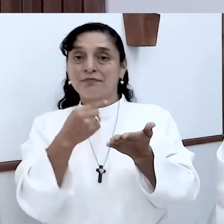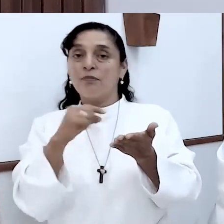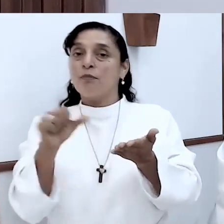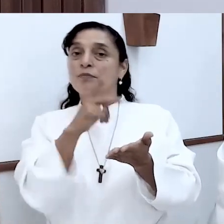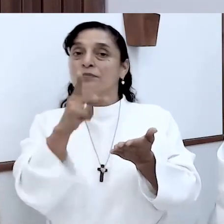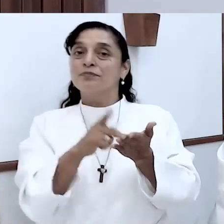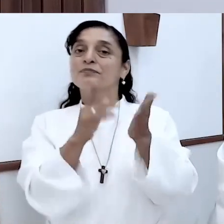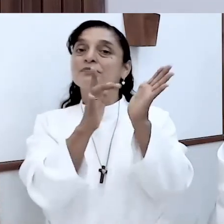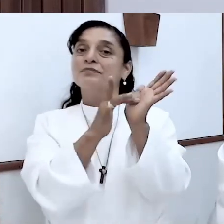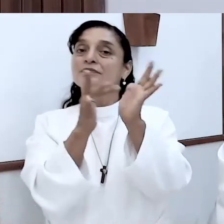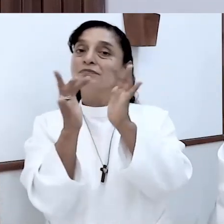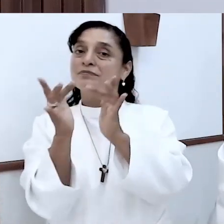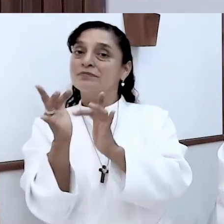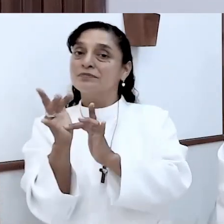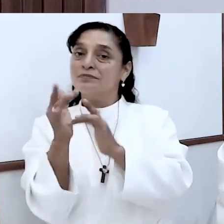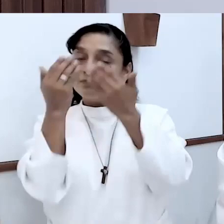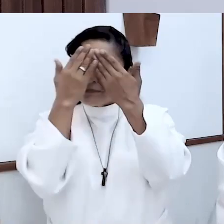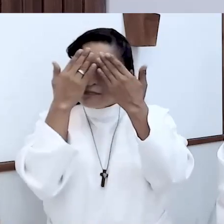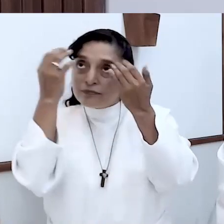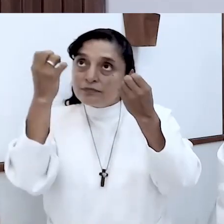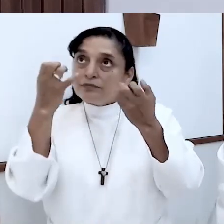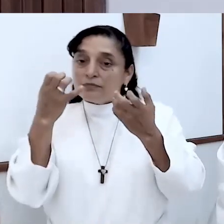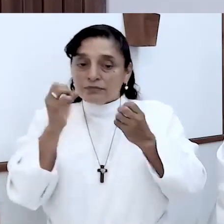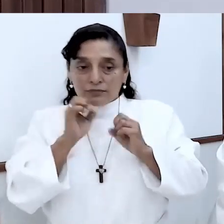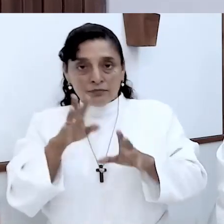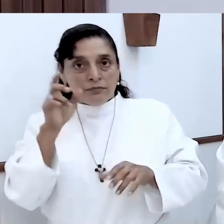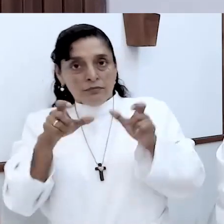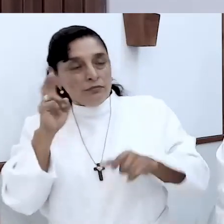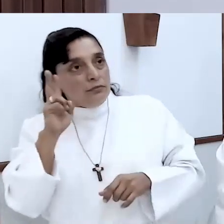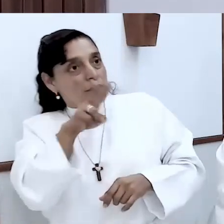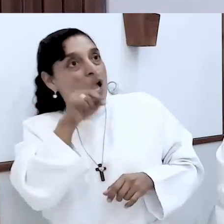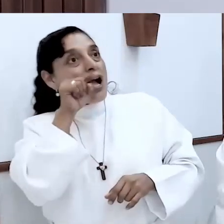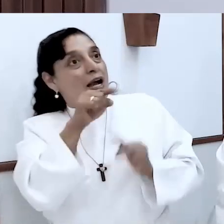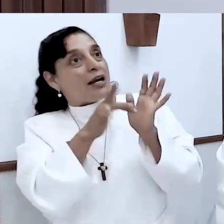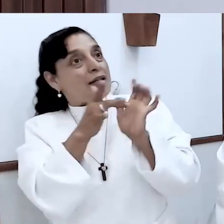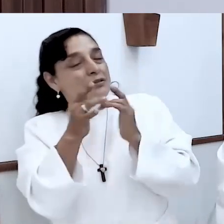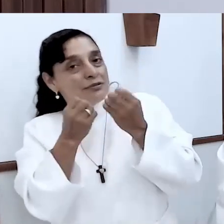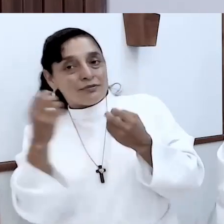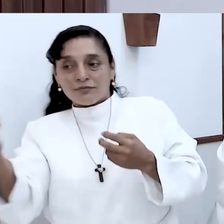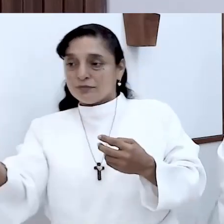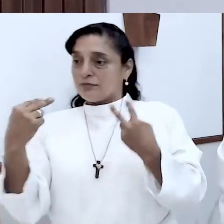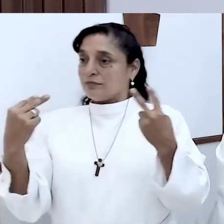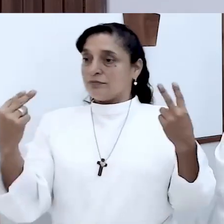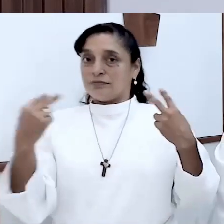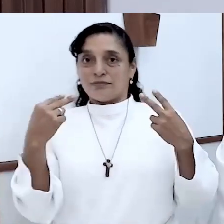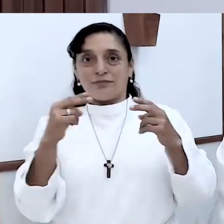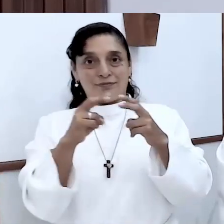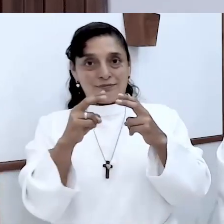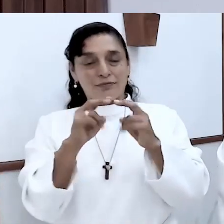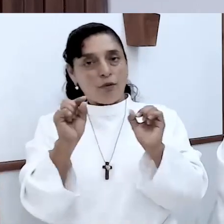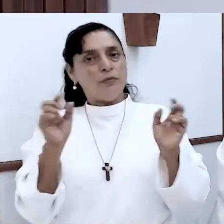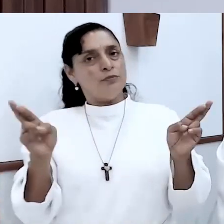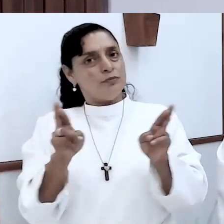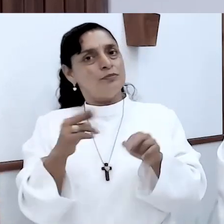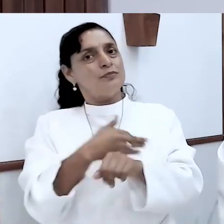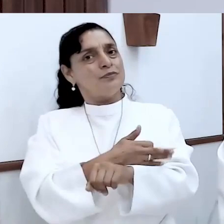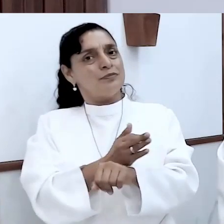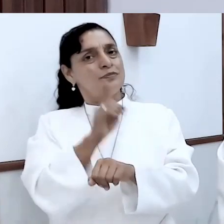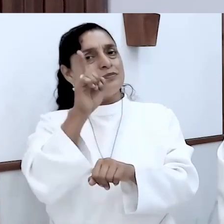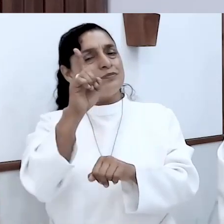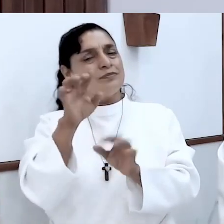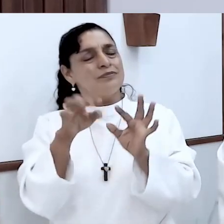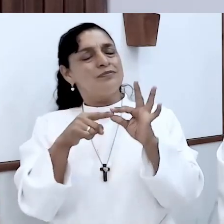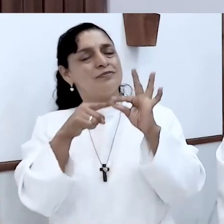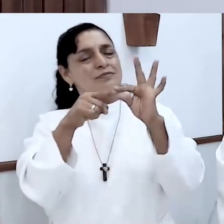Jesús revelándose ante los demás. Yo quisiera, por razones de tiempo, detenerme solamente a